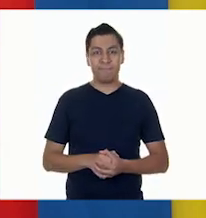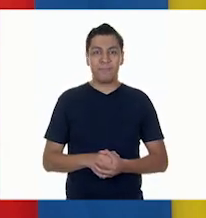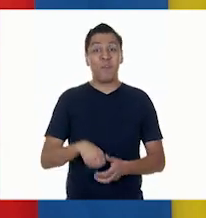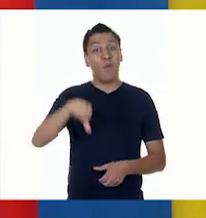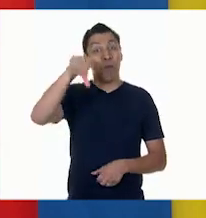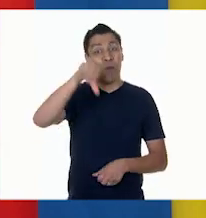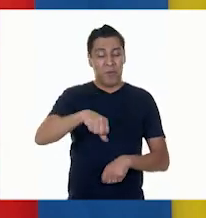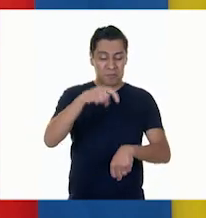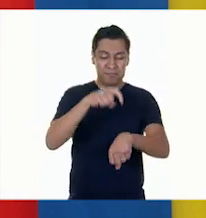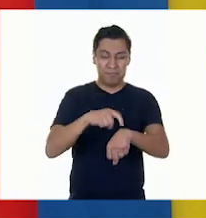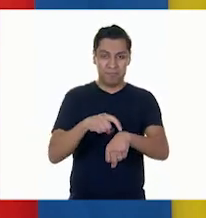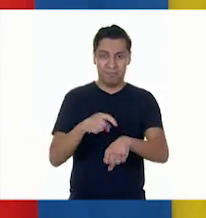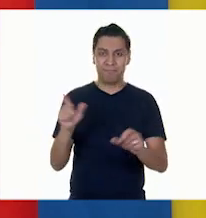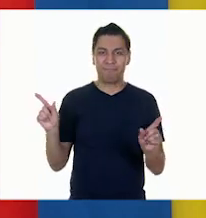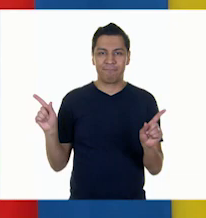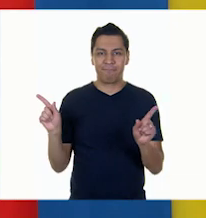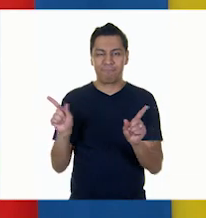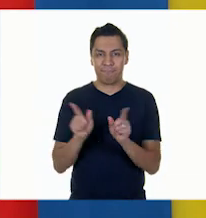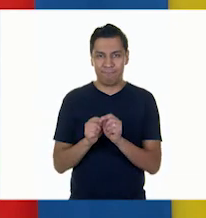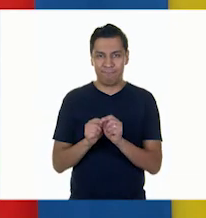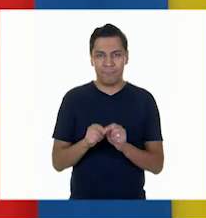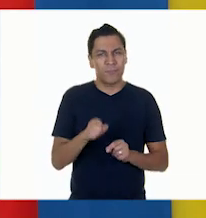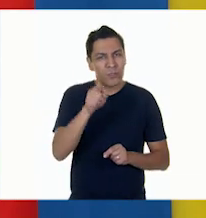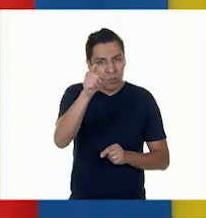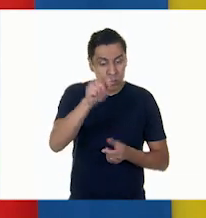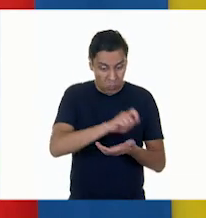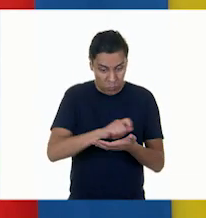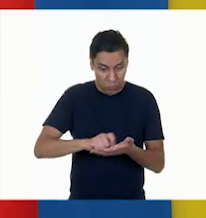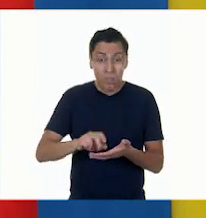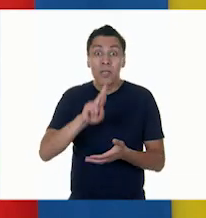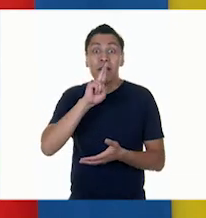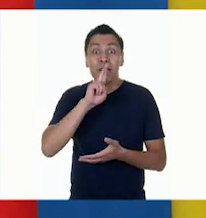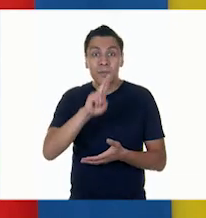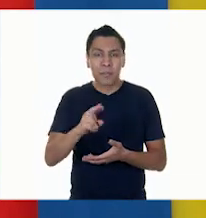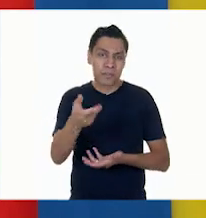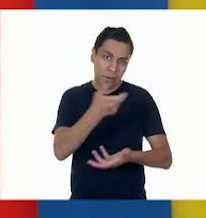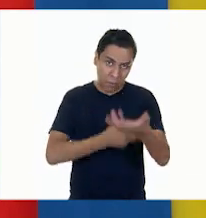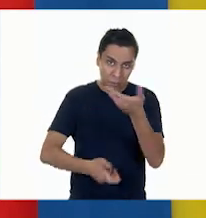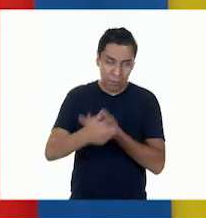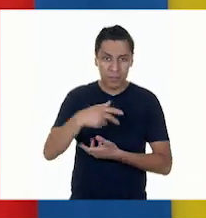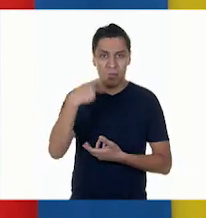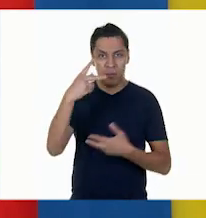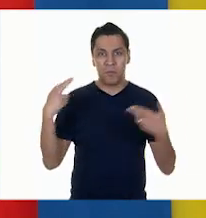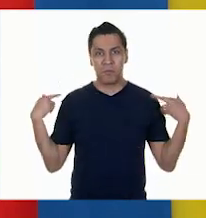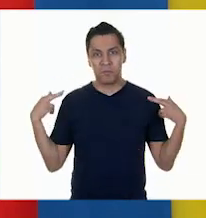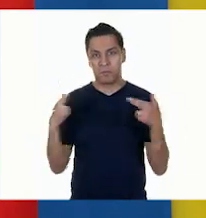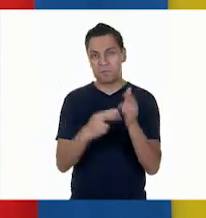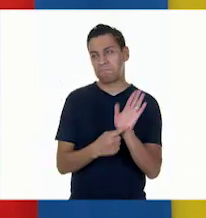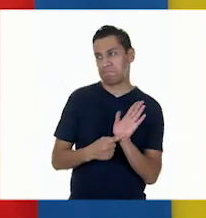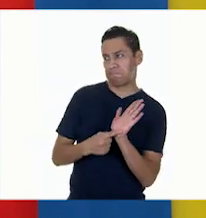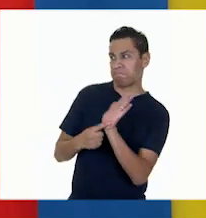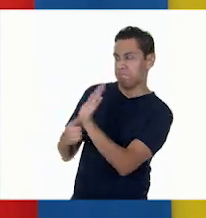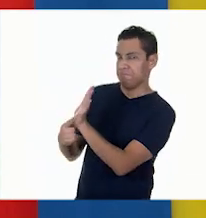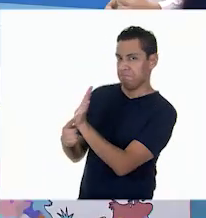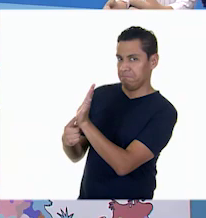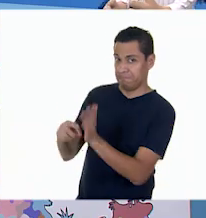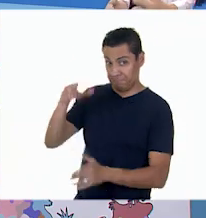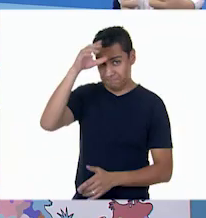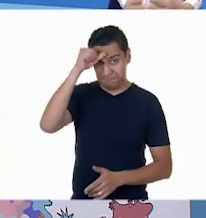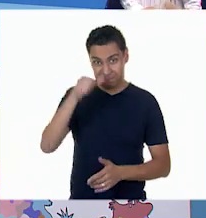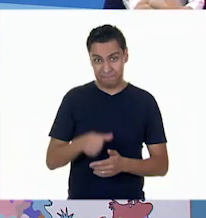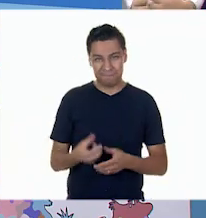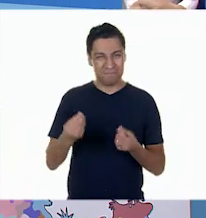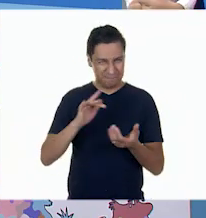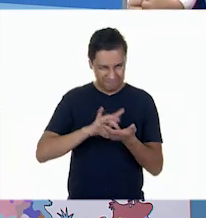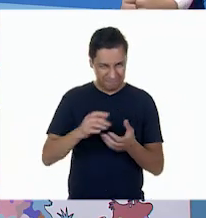Ale. No olviden comentar sus notas con su familia y su profesor o profesora de grado. Maestra Liz, Ale, muchas gracias.